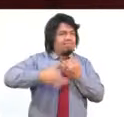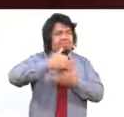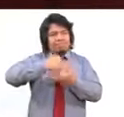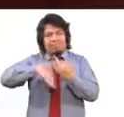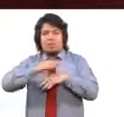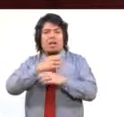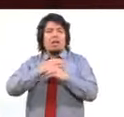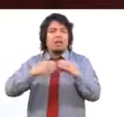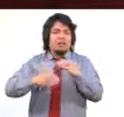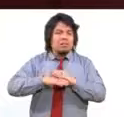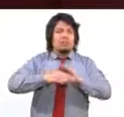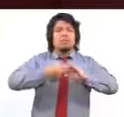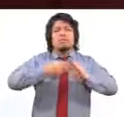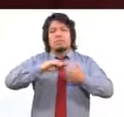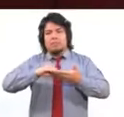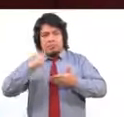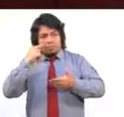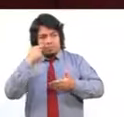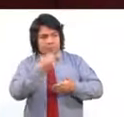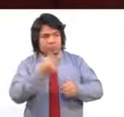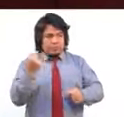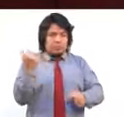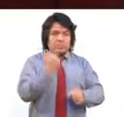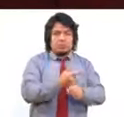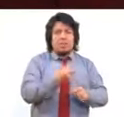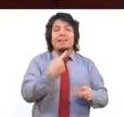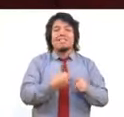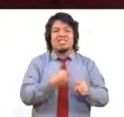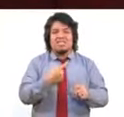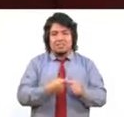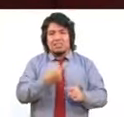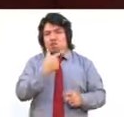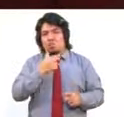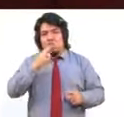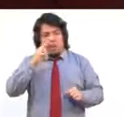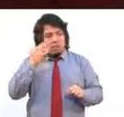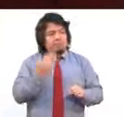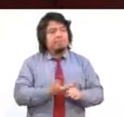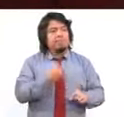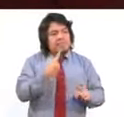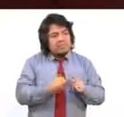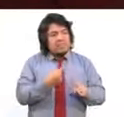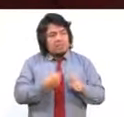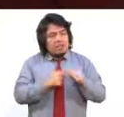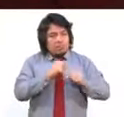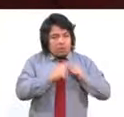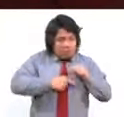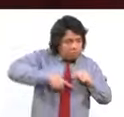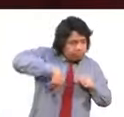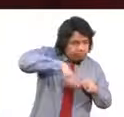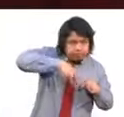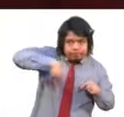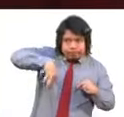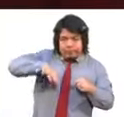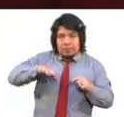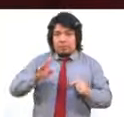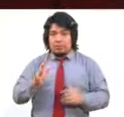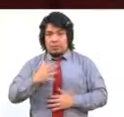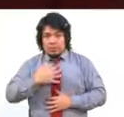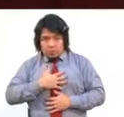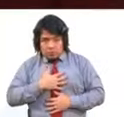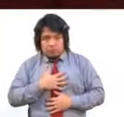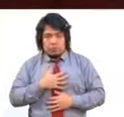suficientes para poder ubicar al probable responsable. Pero todo lo que tengamos que hacer, lo vamos